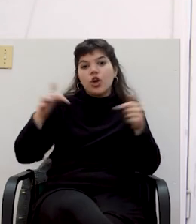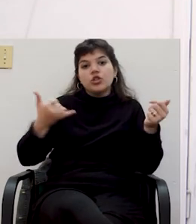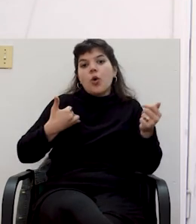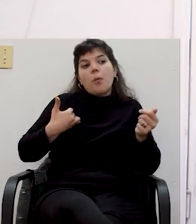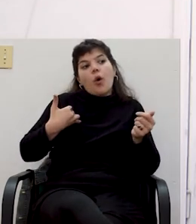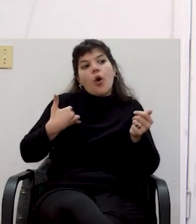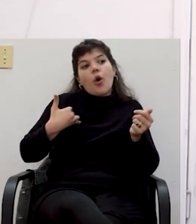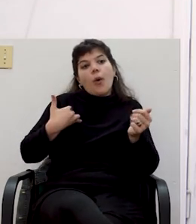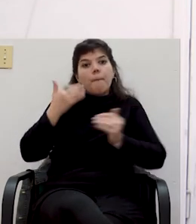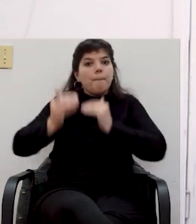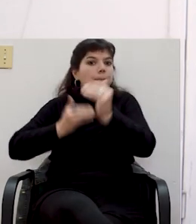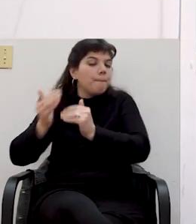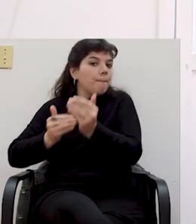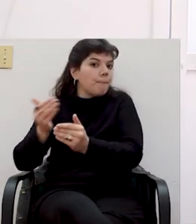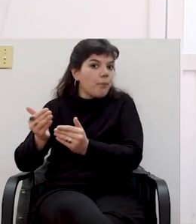cosas.